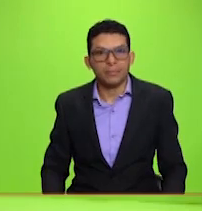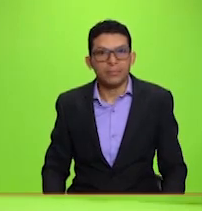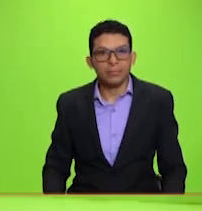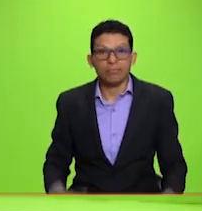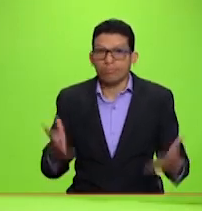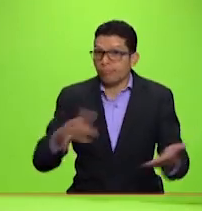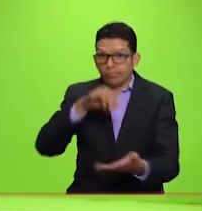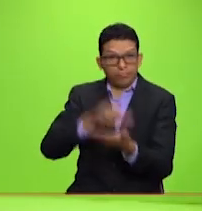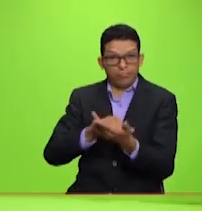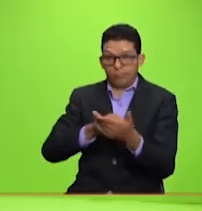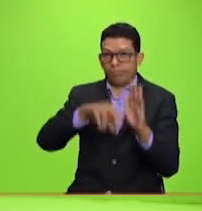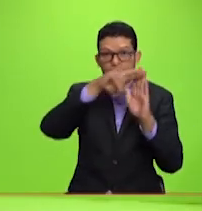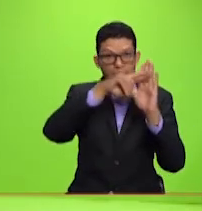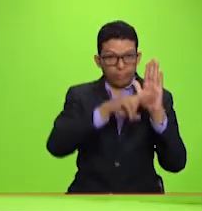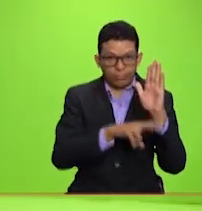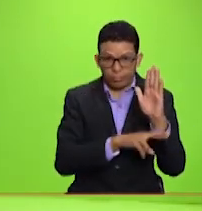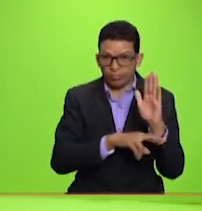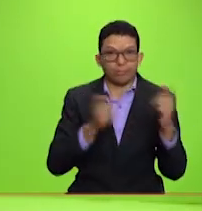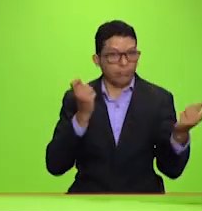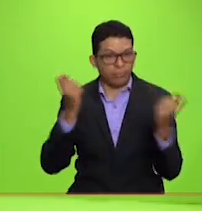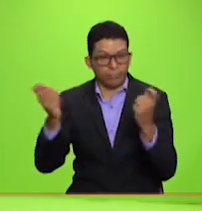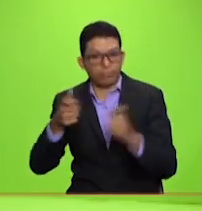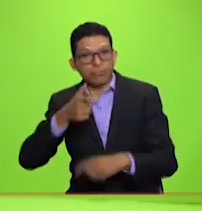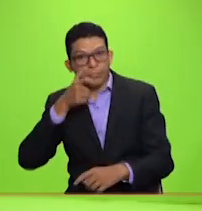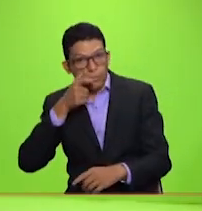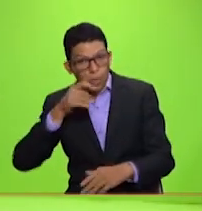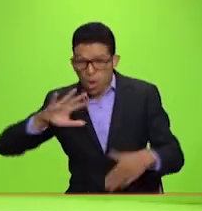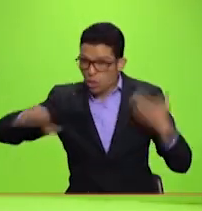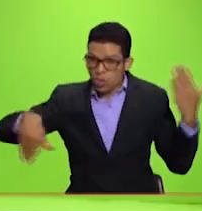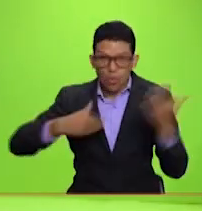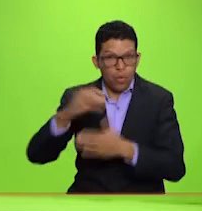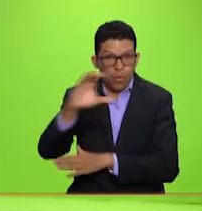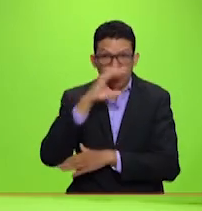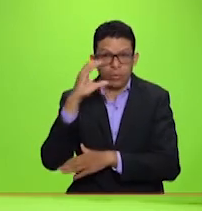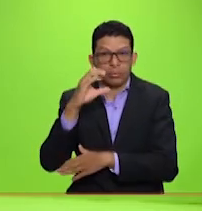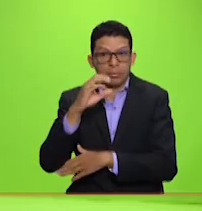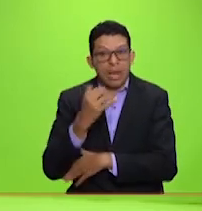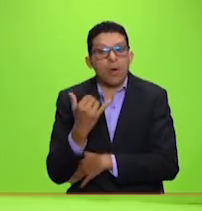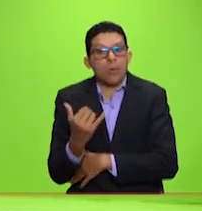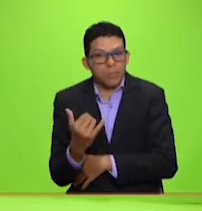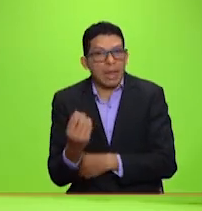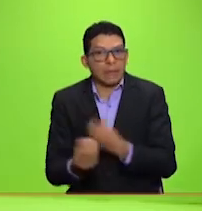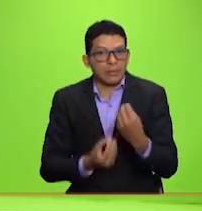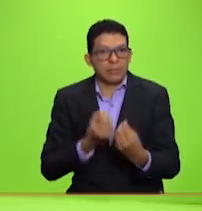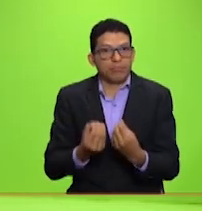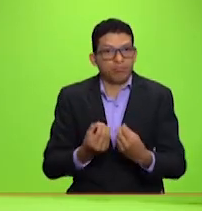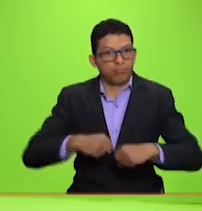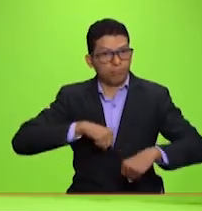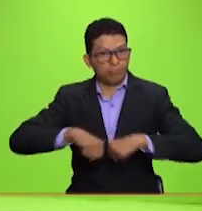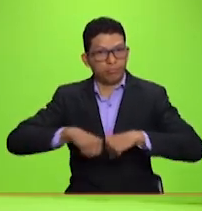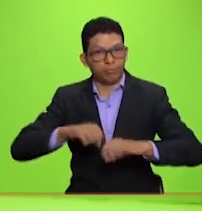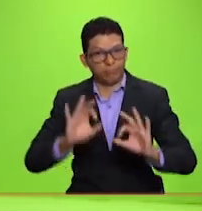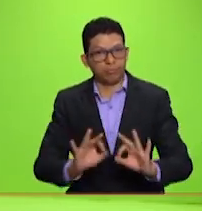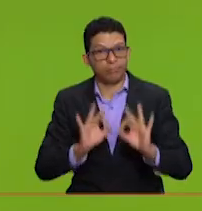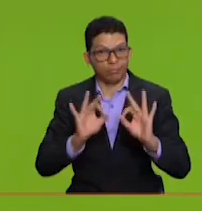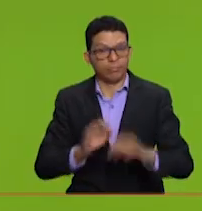las mismas condiciones de control y de seguimiento para todo el país y eso hace un poco que el ejercicio sea